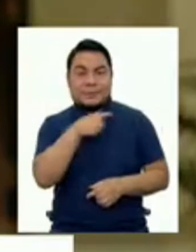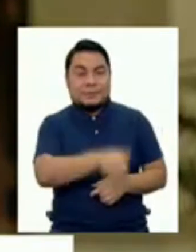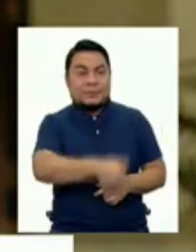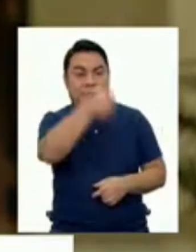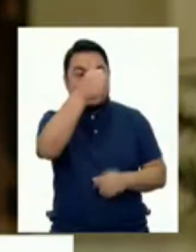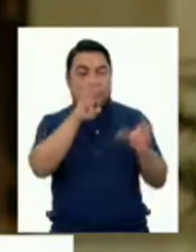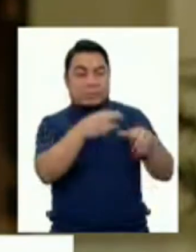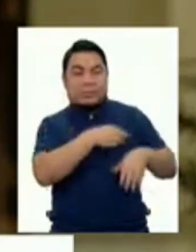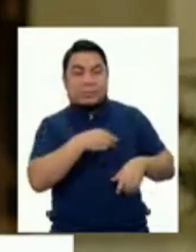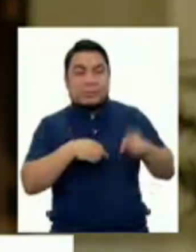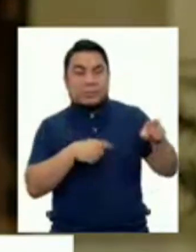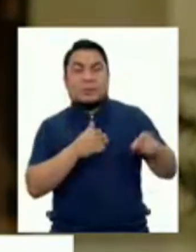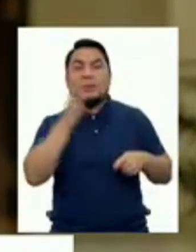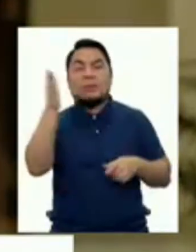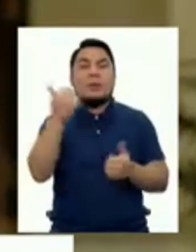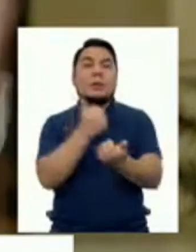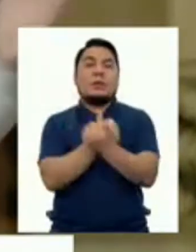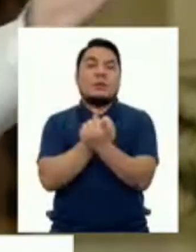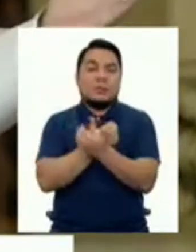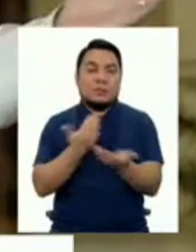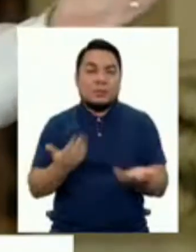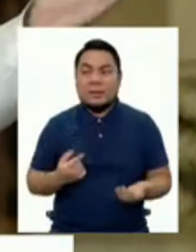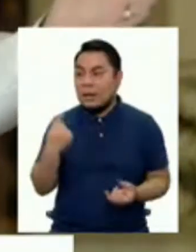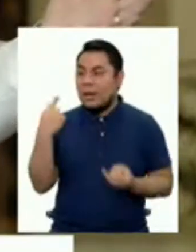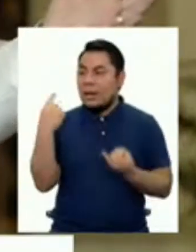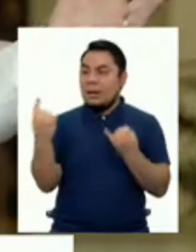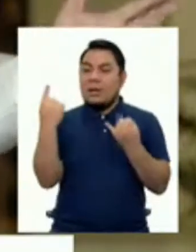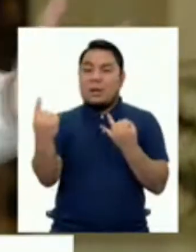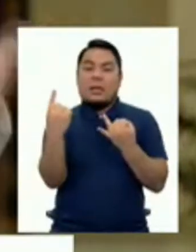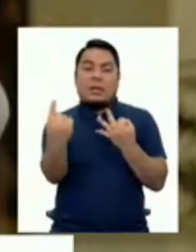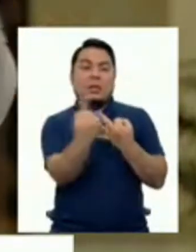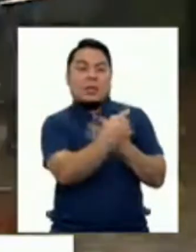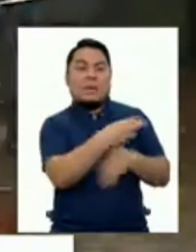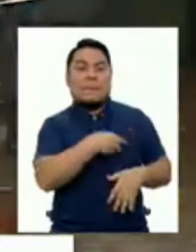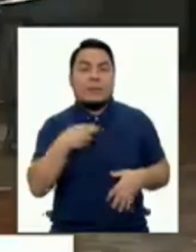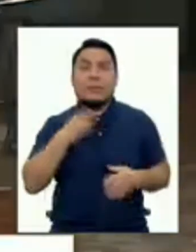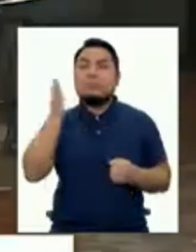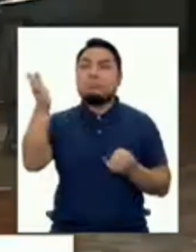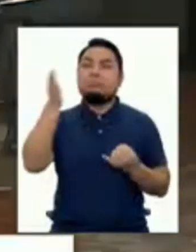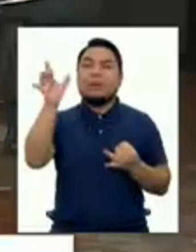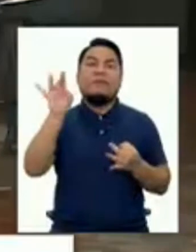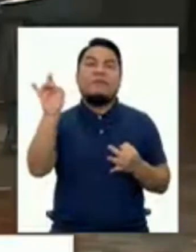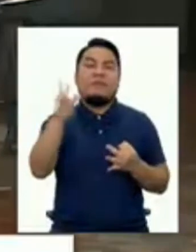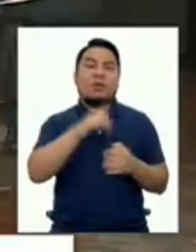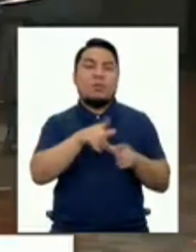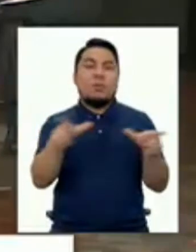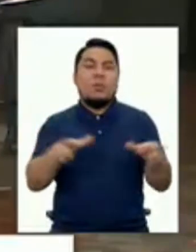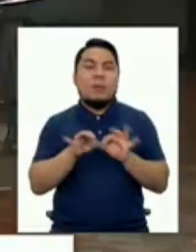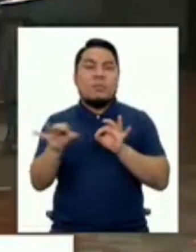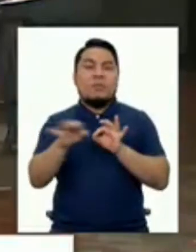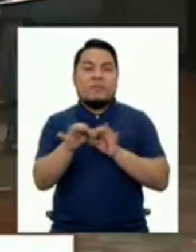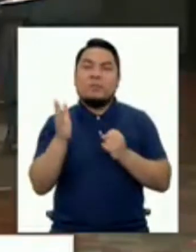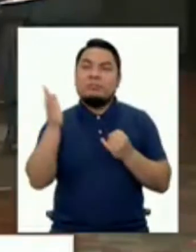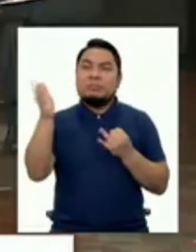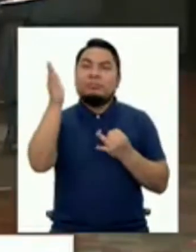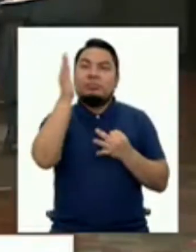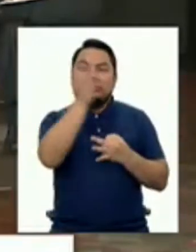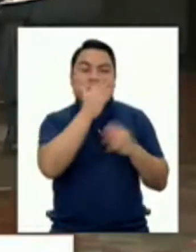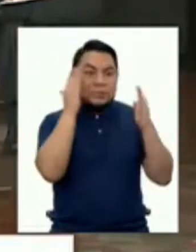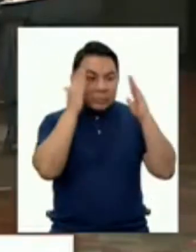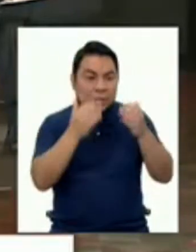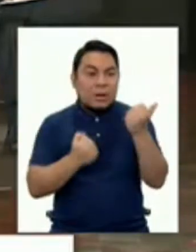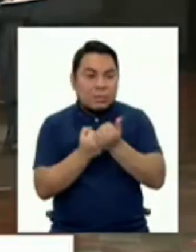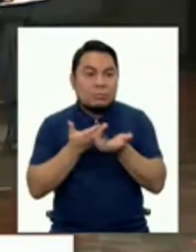el primer ministro en Ayacucho, cada ministro es responsable de una región y van recorriendo todo el país y vamos viendo. Y